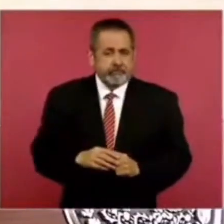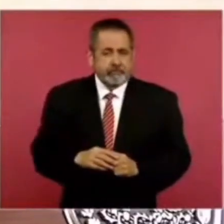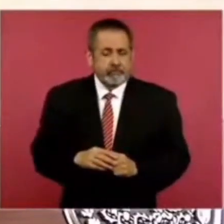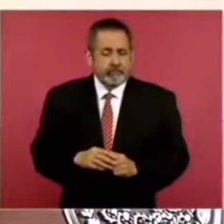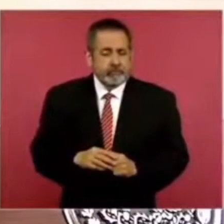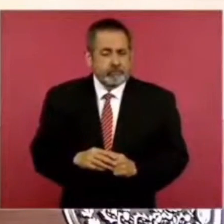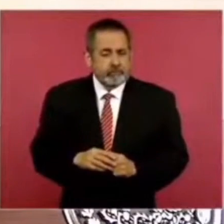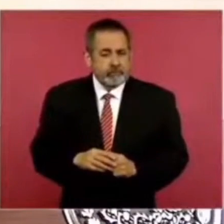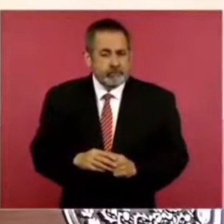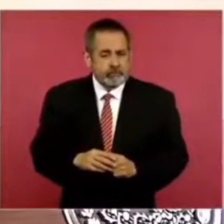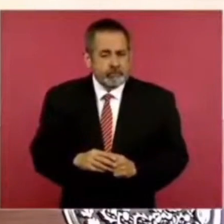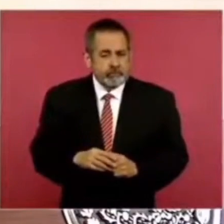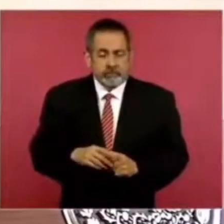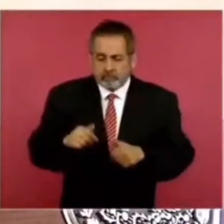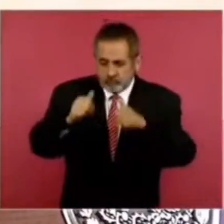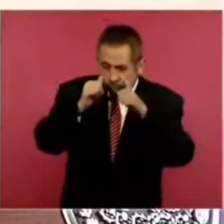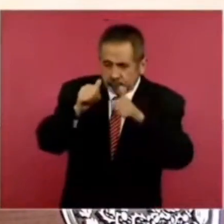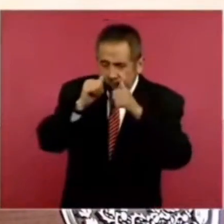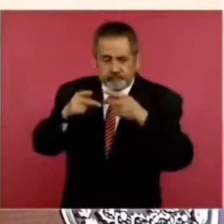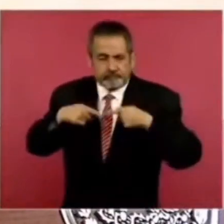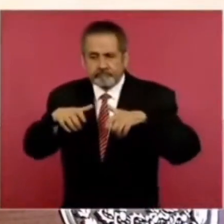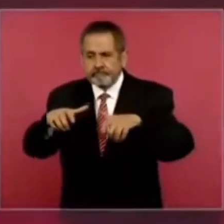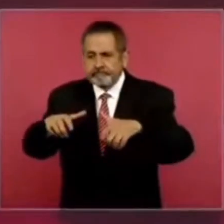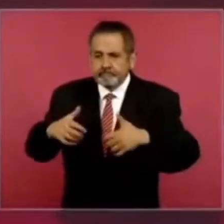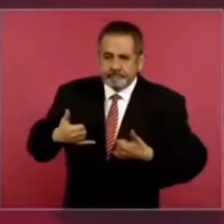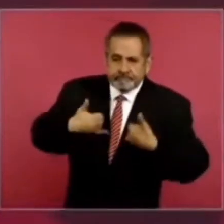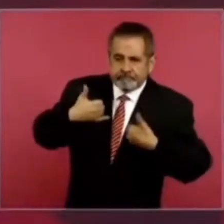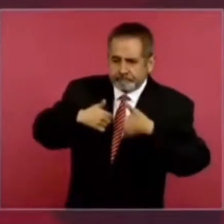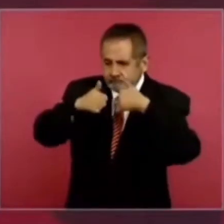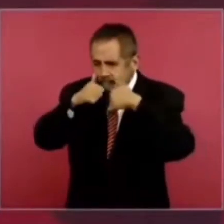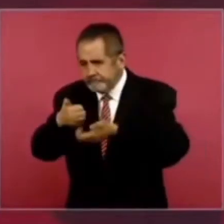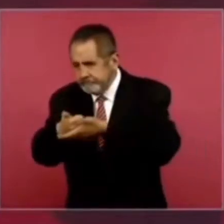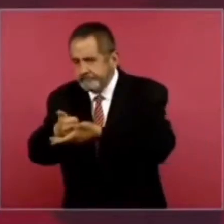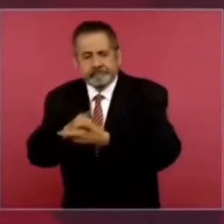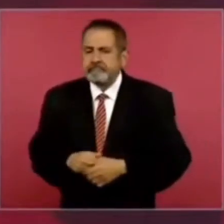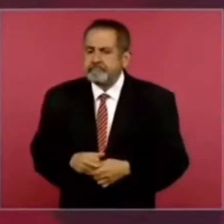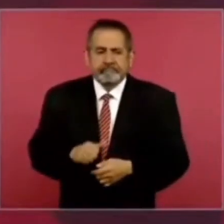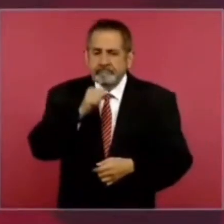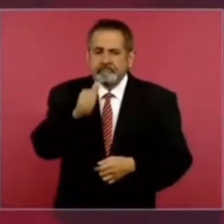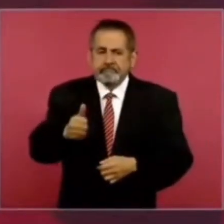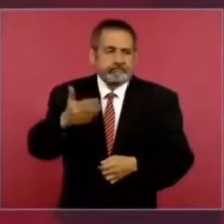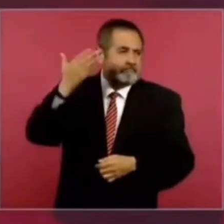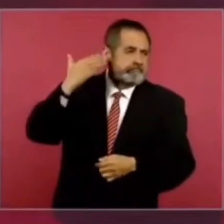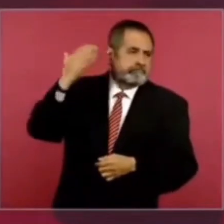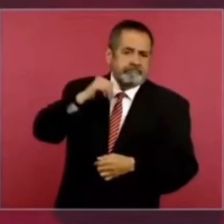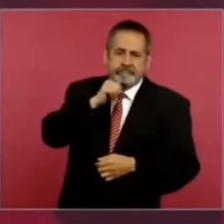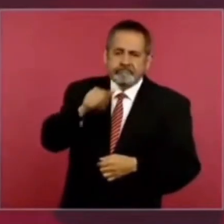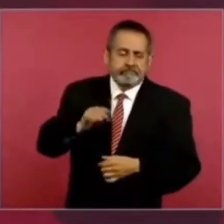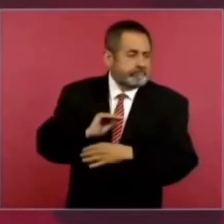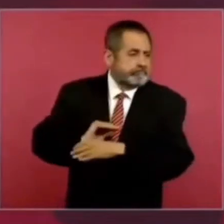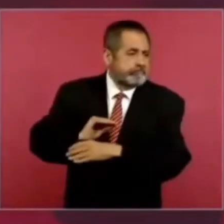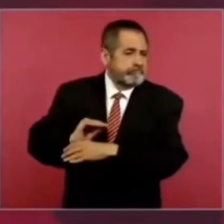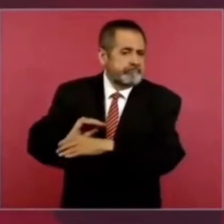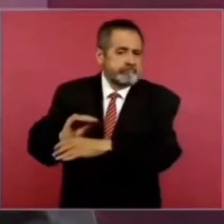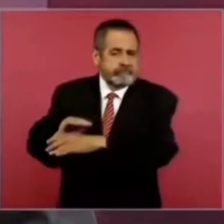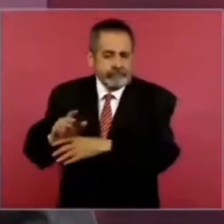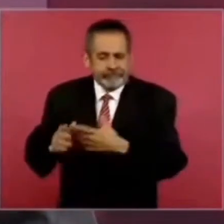no se atendió al pueblo con